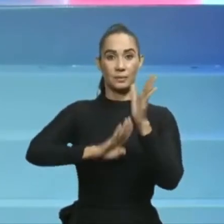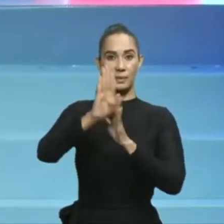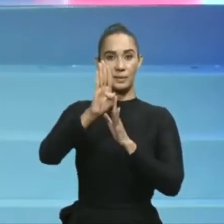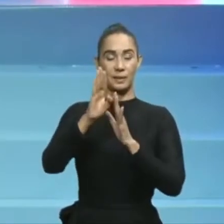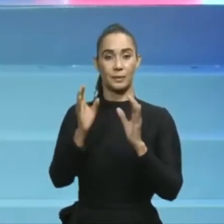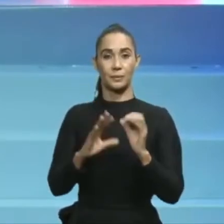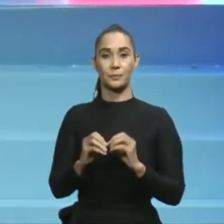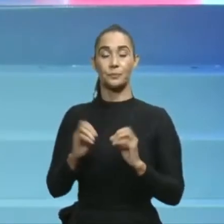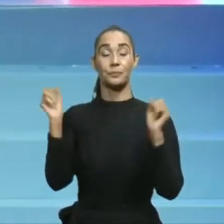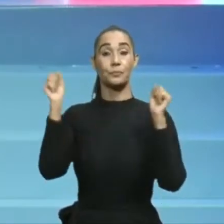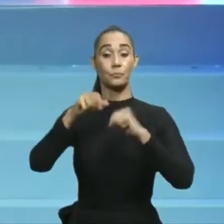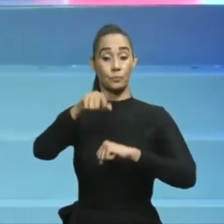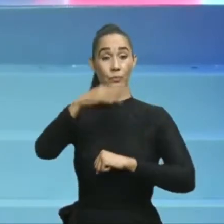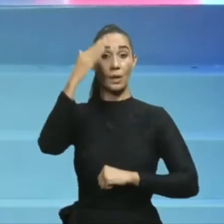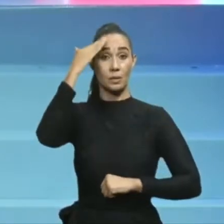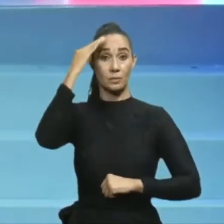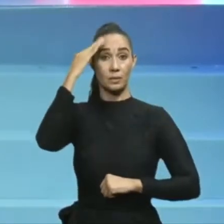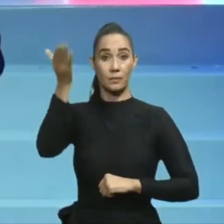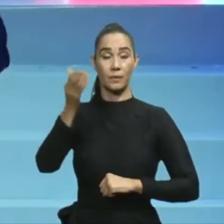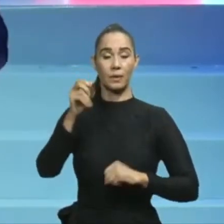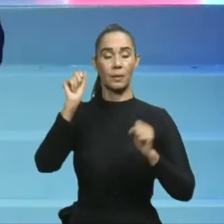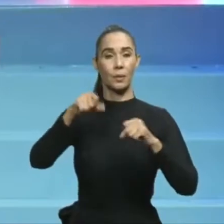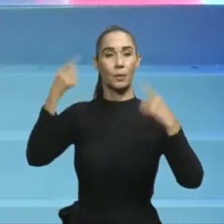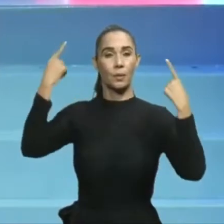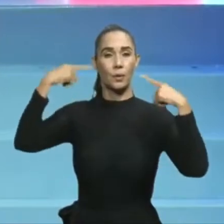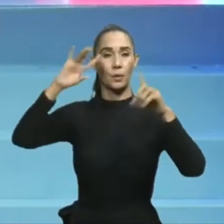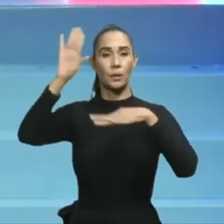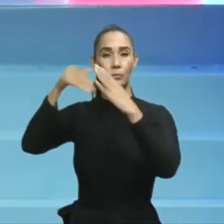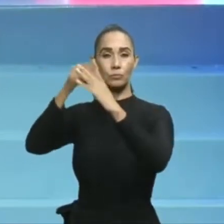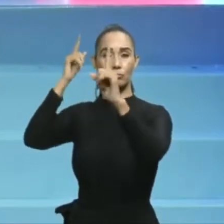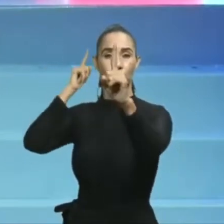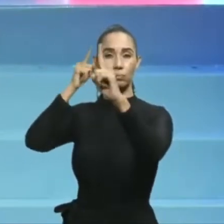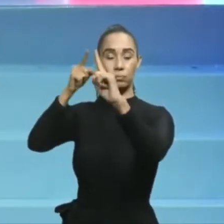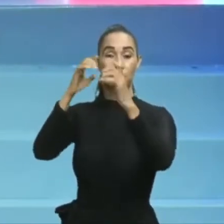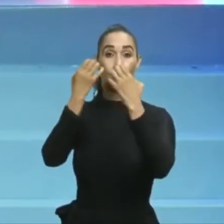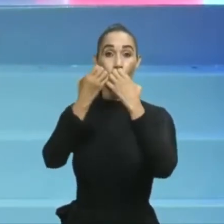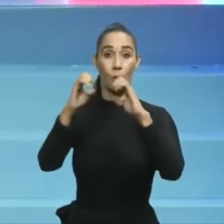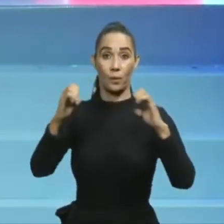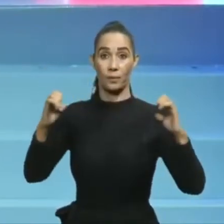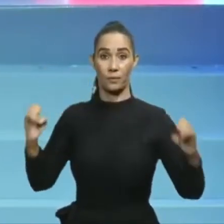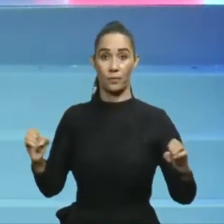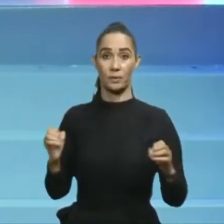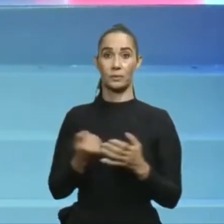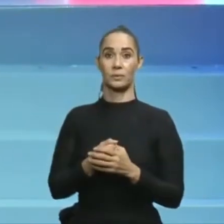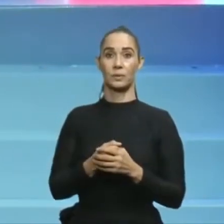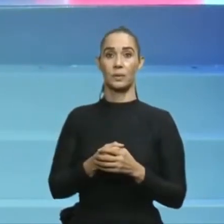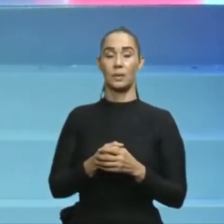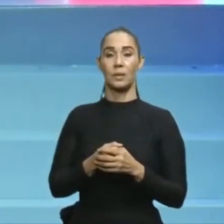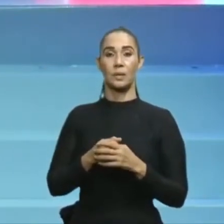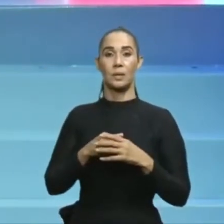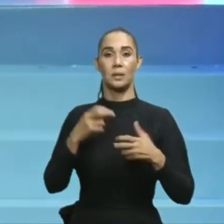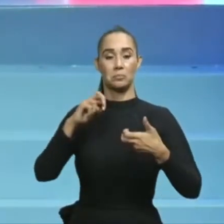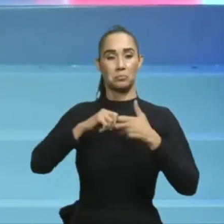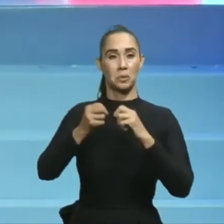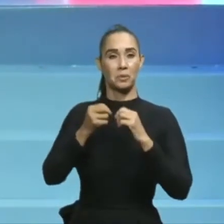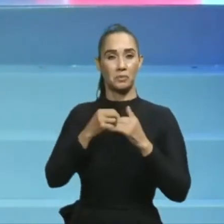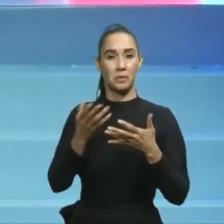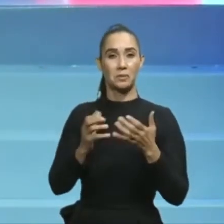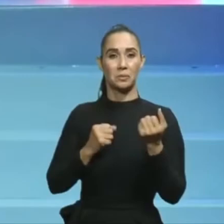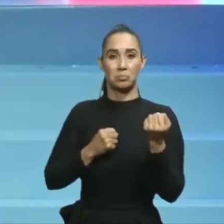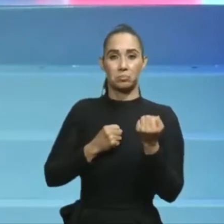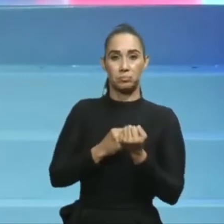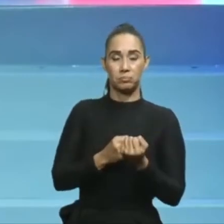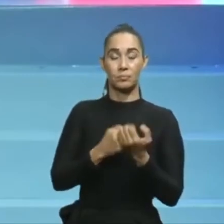pueden estar seguros de que lograremos nuestros objetivos con esfuerzo y sorteando las dificultades hoy